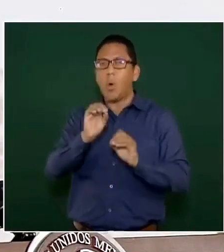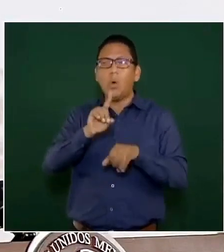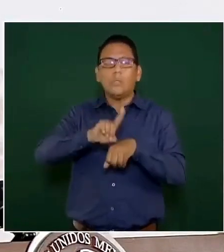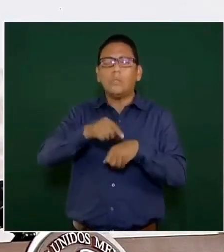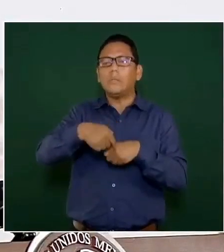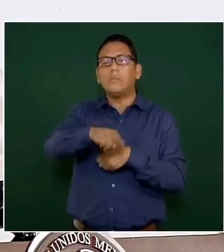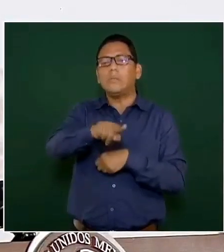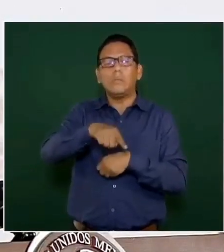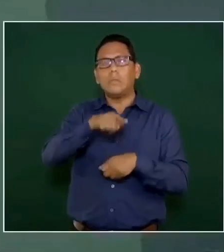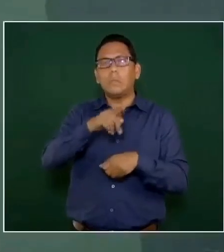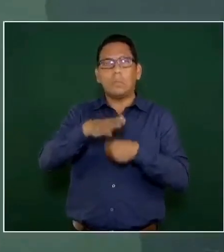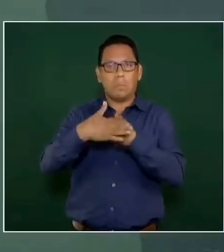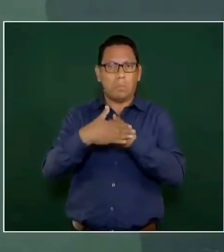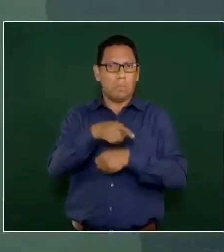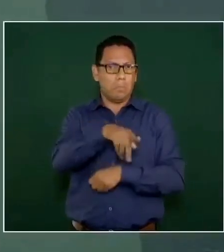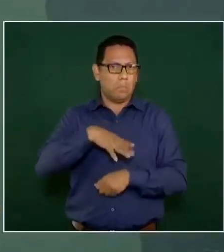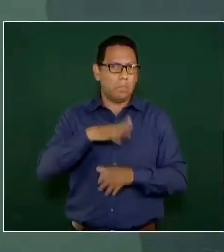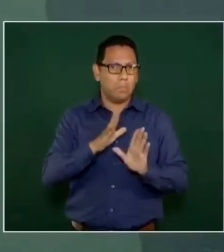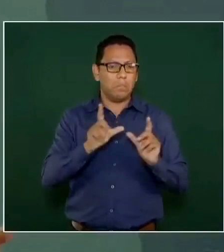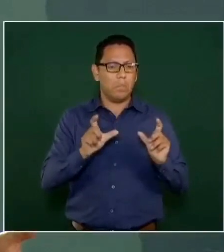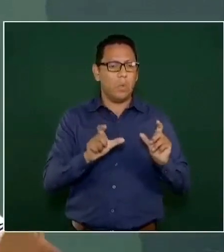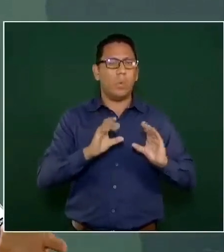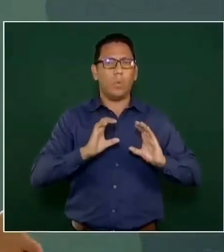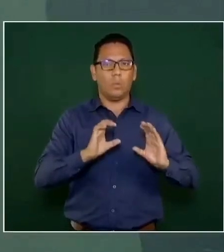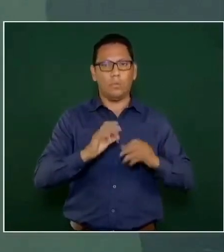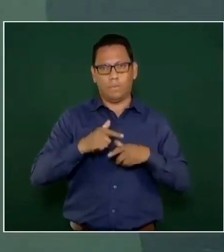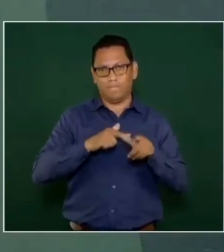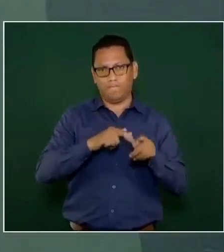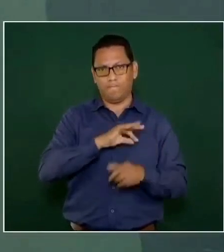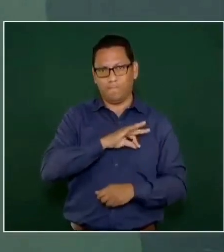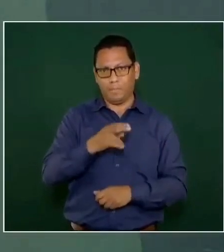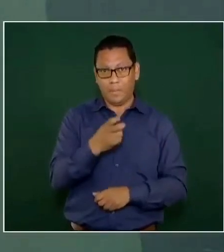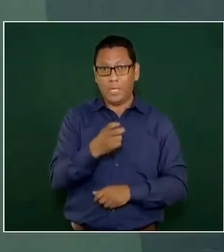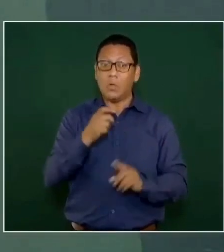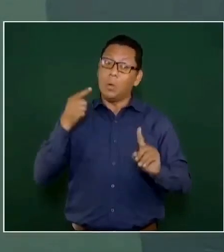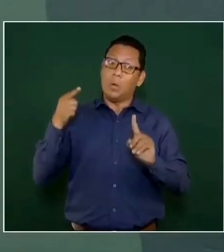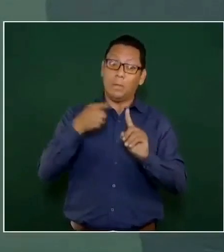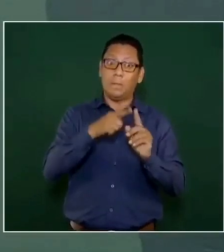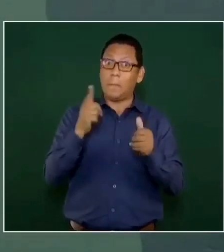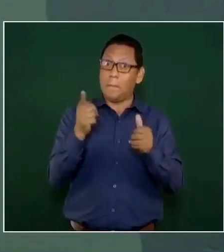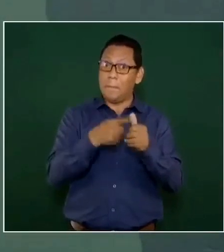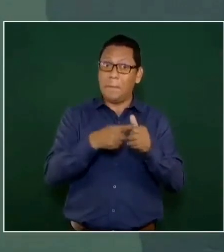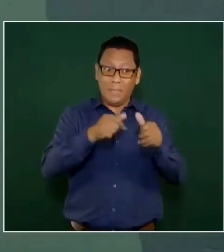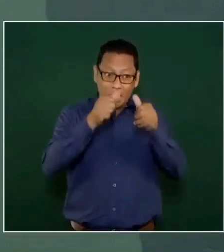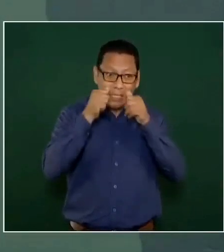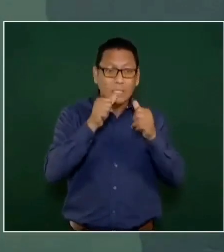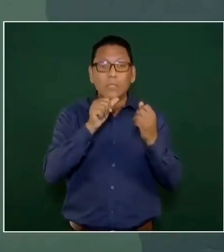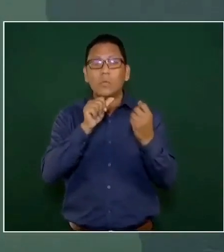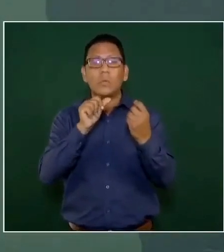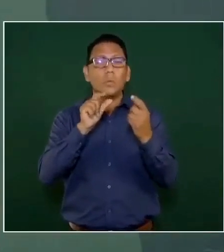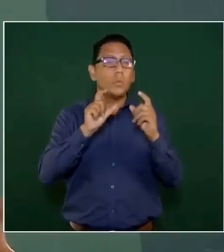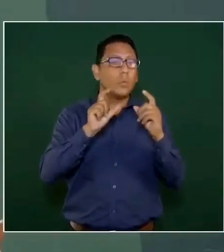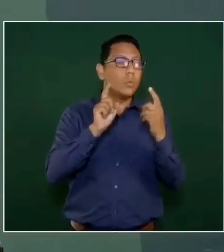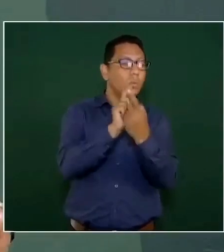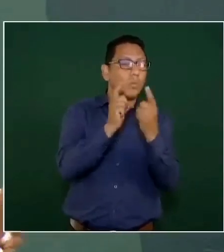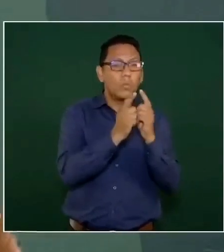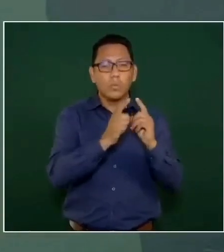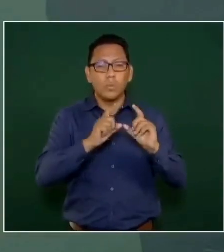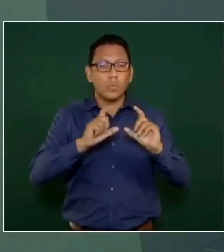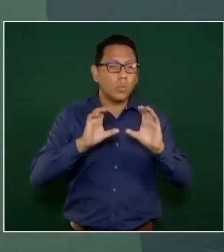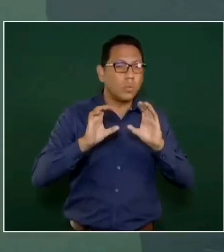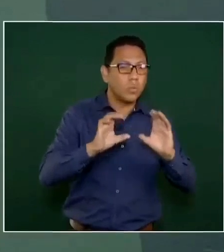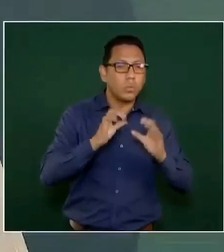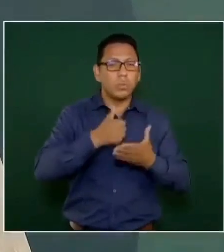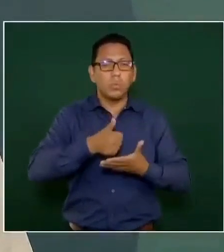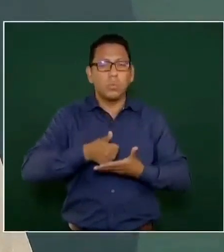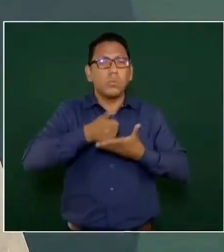en condiciones de seguridad. Entonces, ese primer objetivo de estar cerca de nuestra comunidad, de protegerlos, de